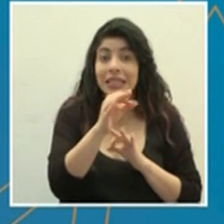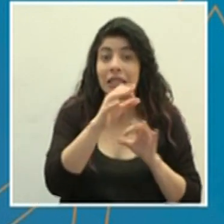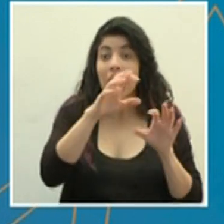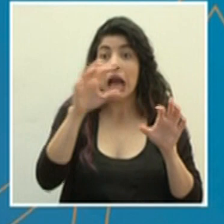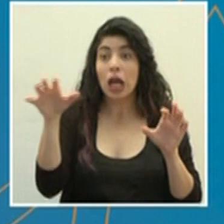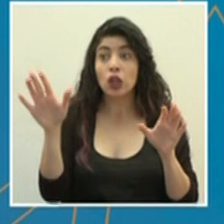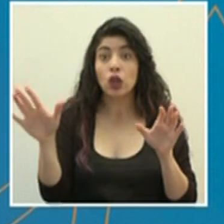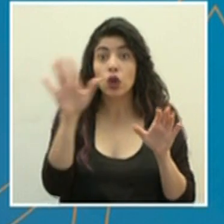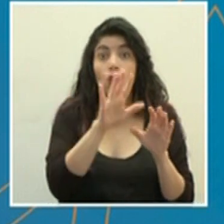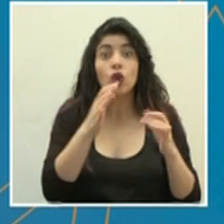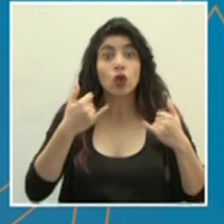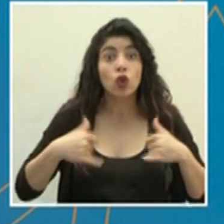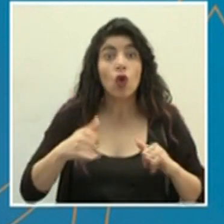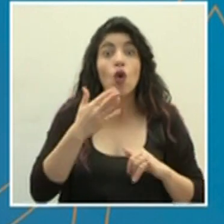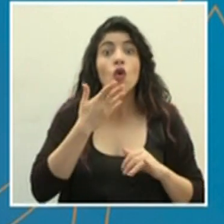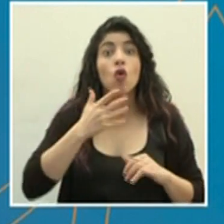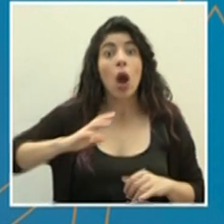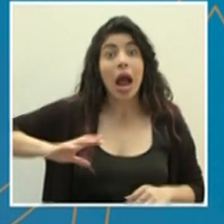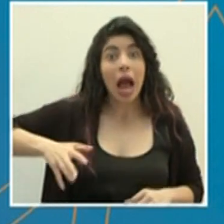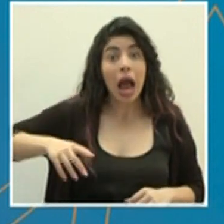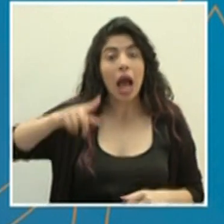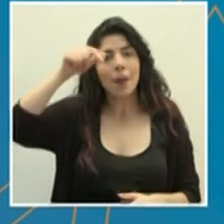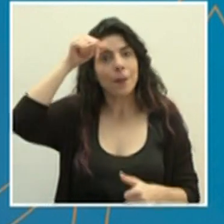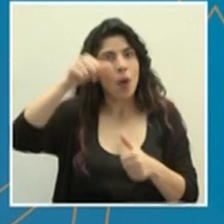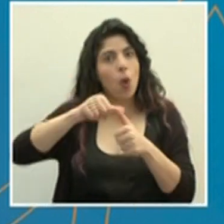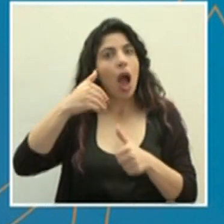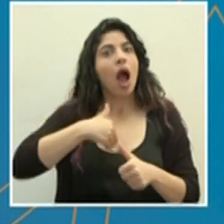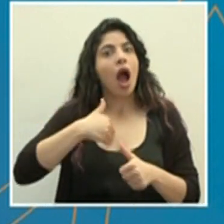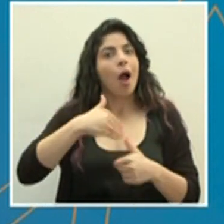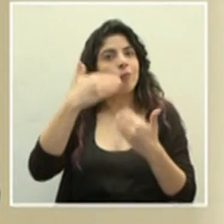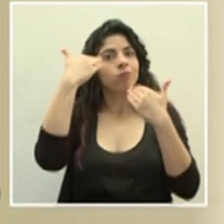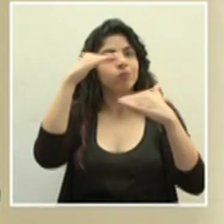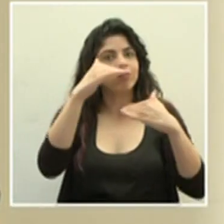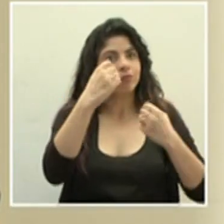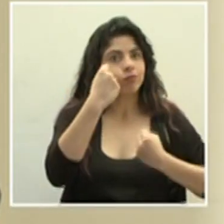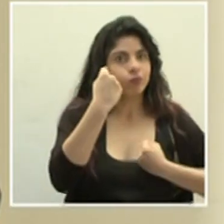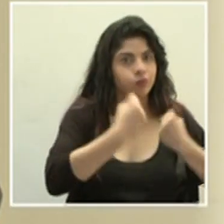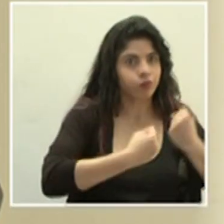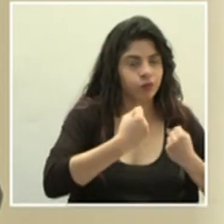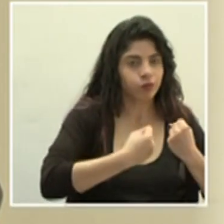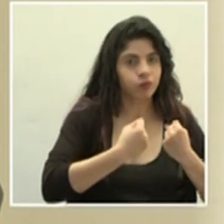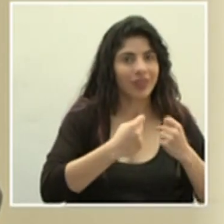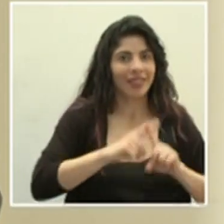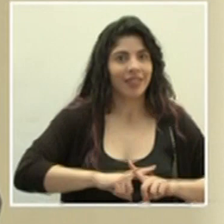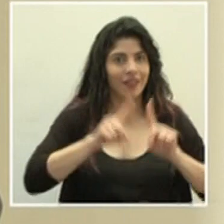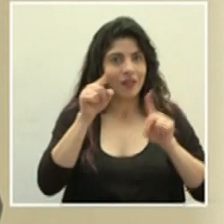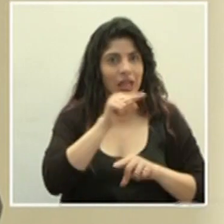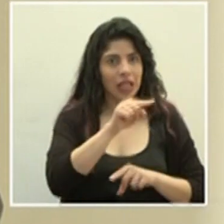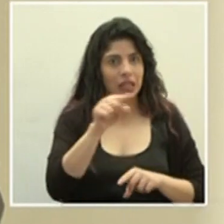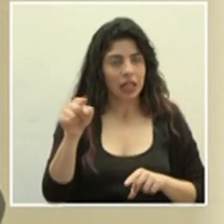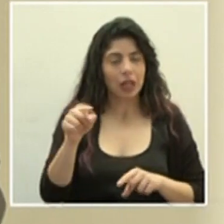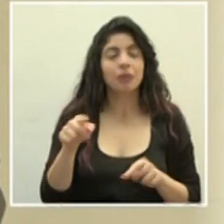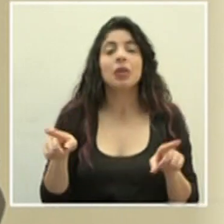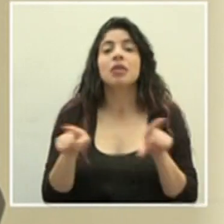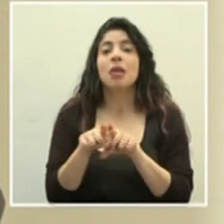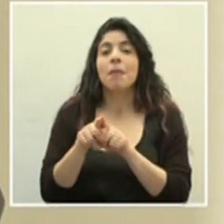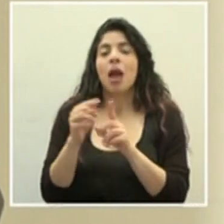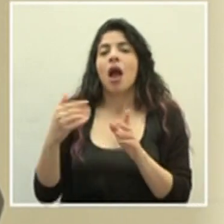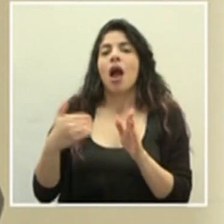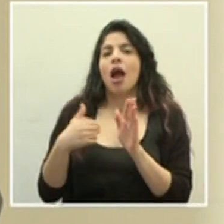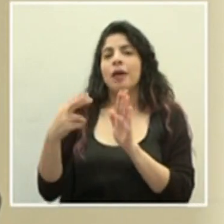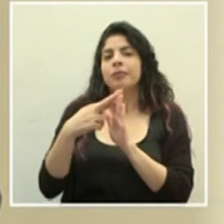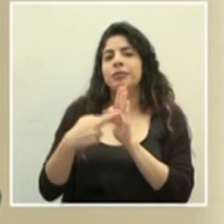mantienen en condición de alerta naranja tenemos la restricción vehicular sanitaria diferenciada y asimismo la